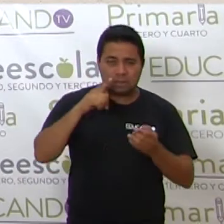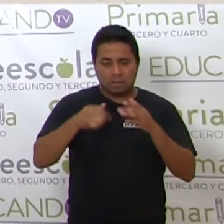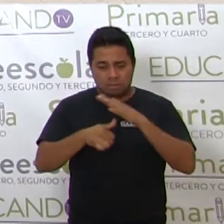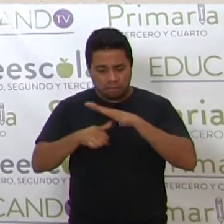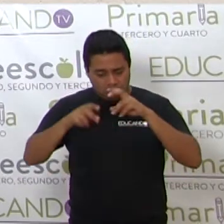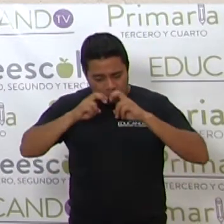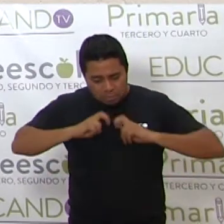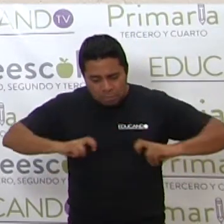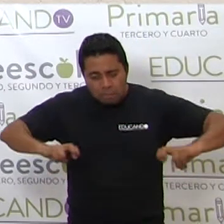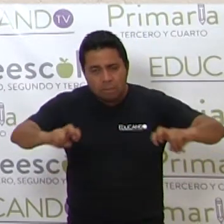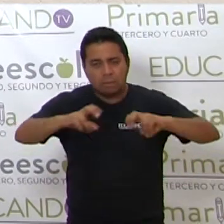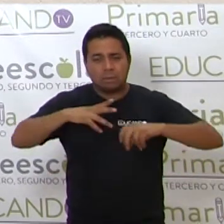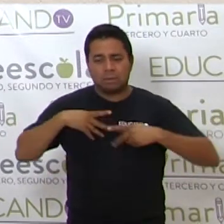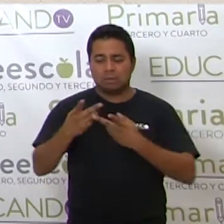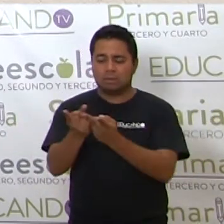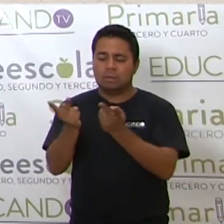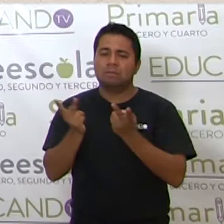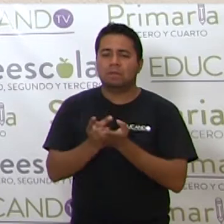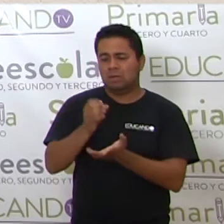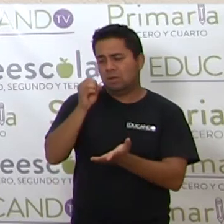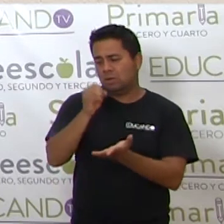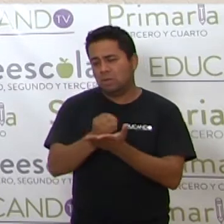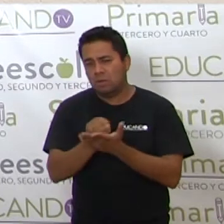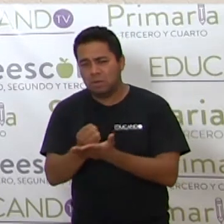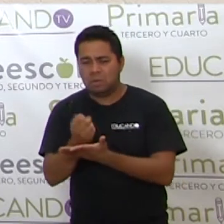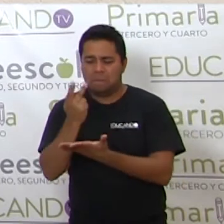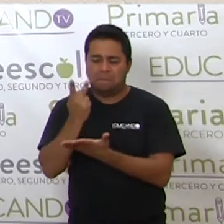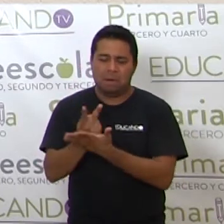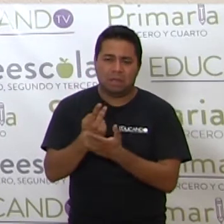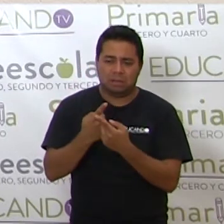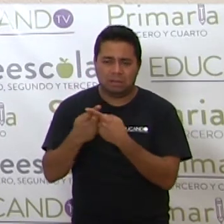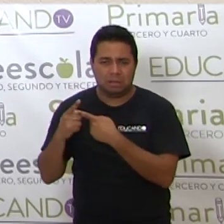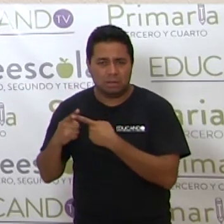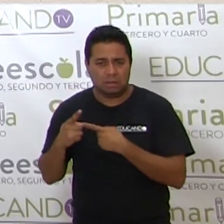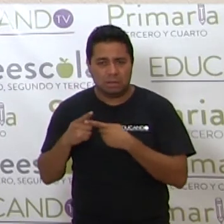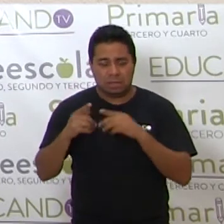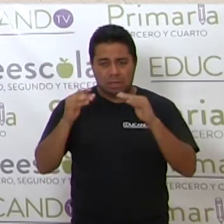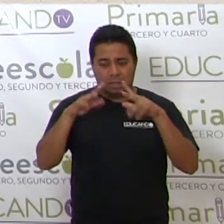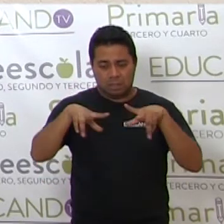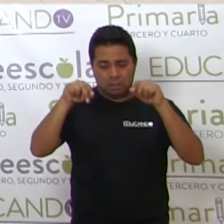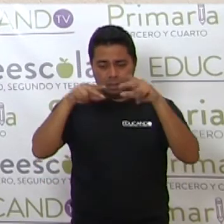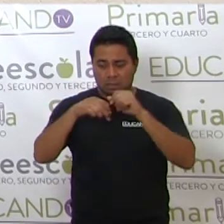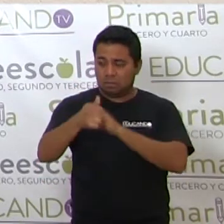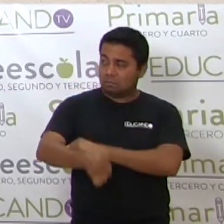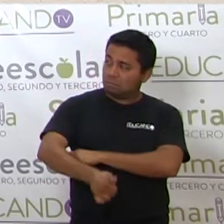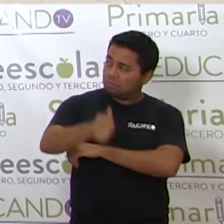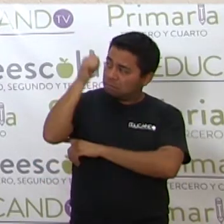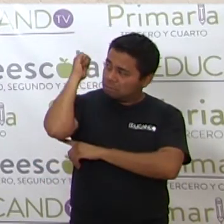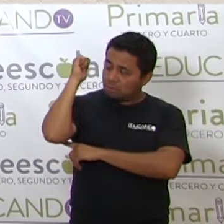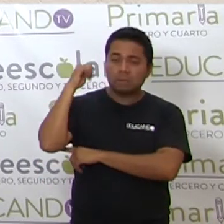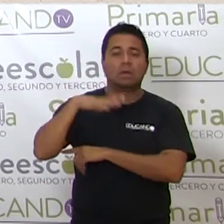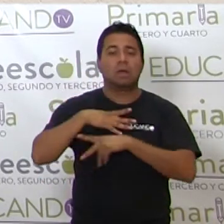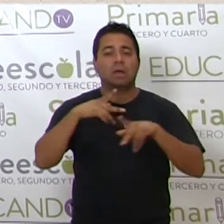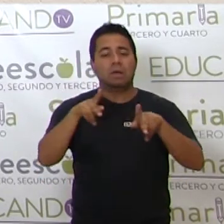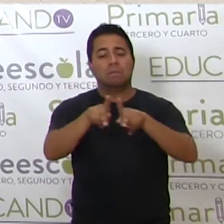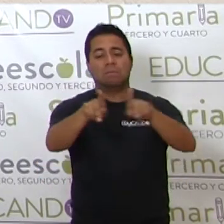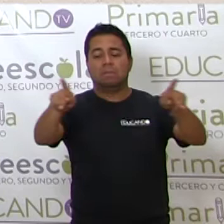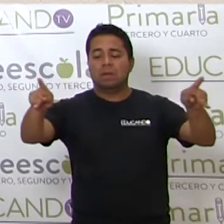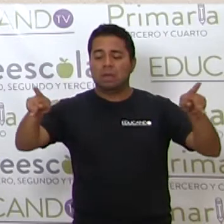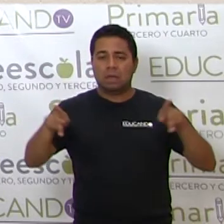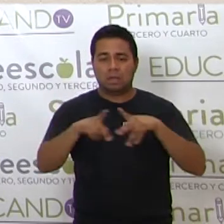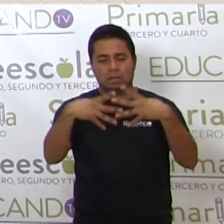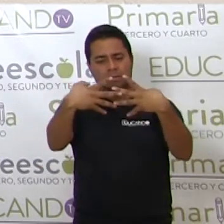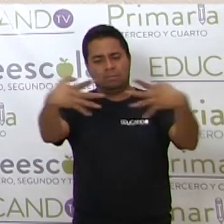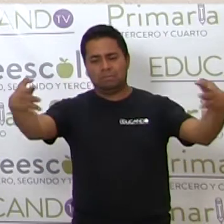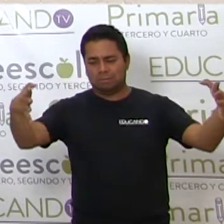servidos con vajillas de oro y plata detrás del castillo había un gran patio con establo para